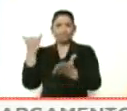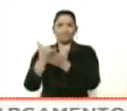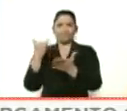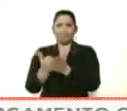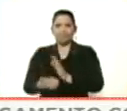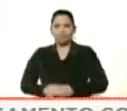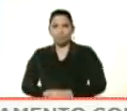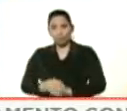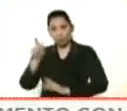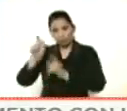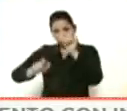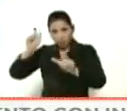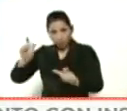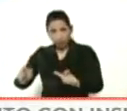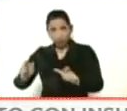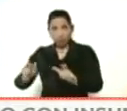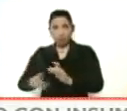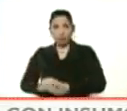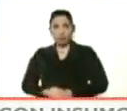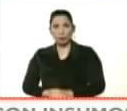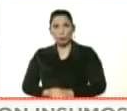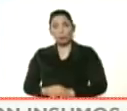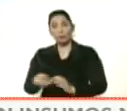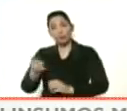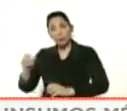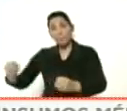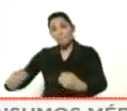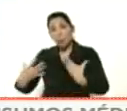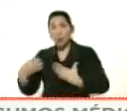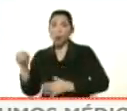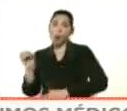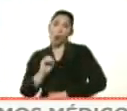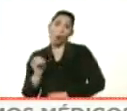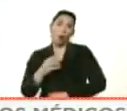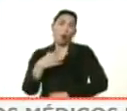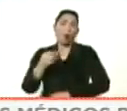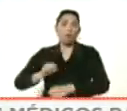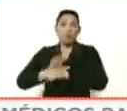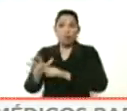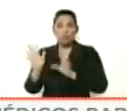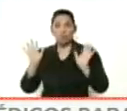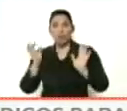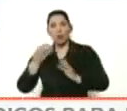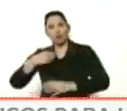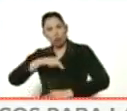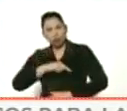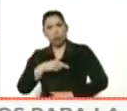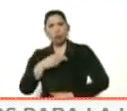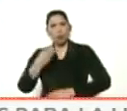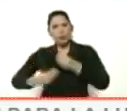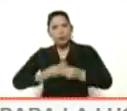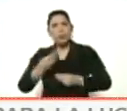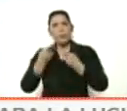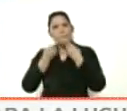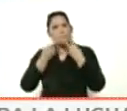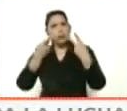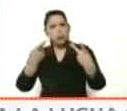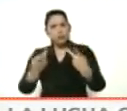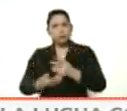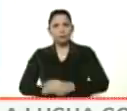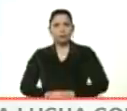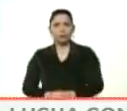si una persona estaba infectada o no por COVID-19. Por eso hicimos el planteamiento